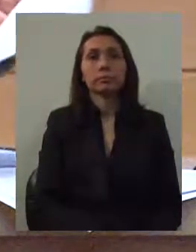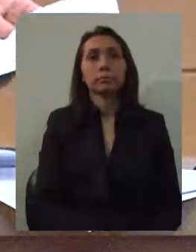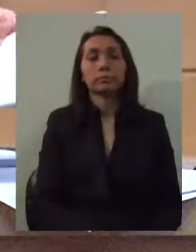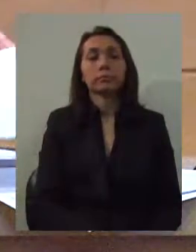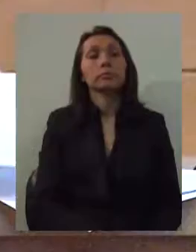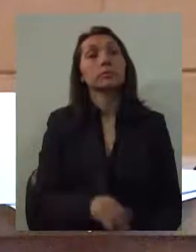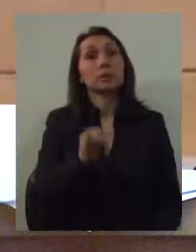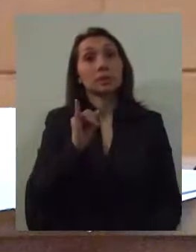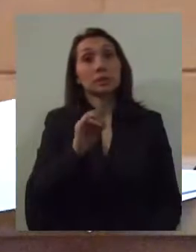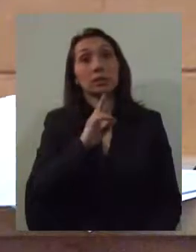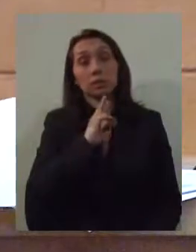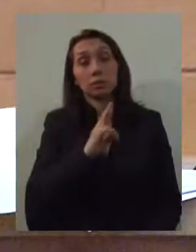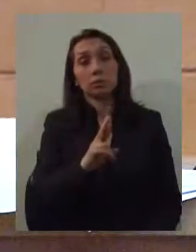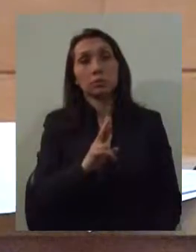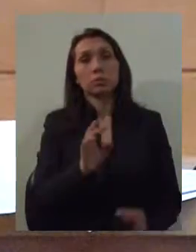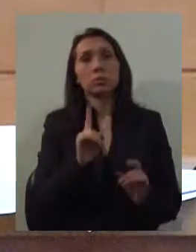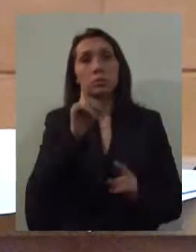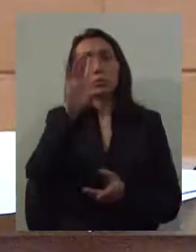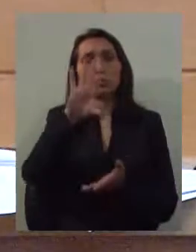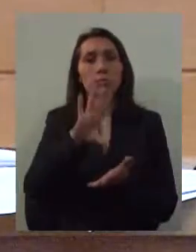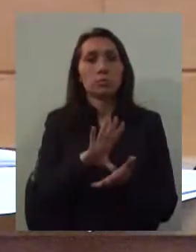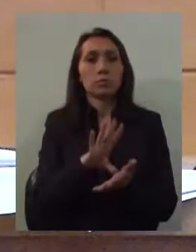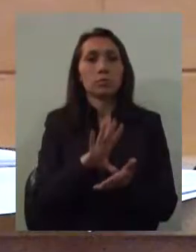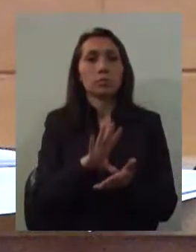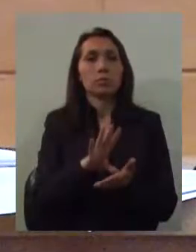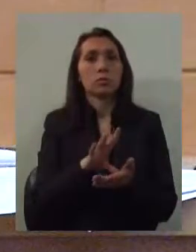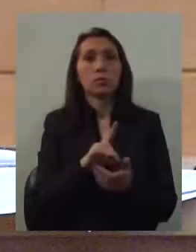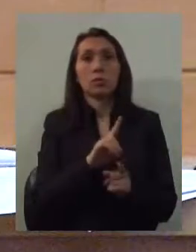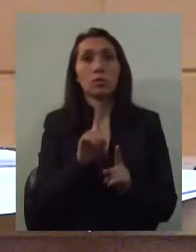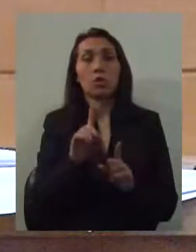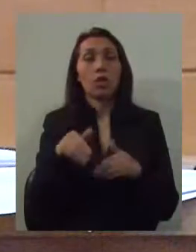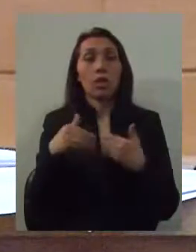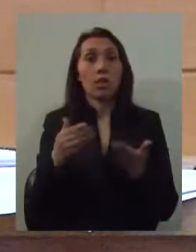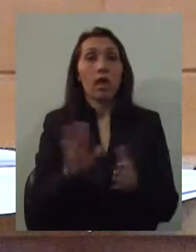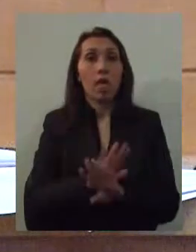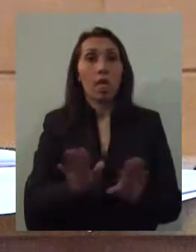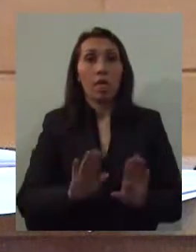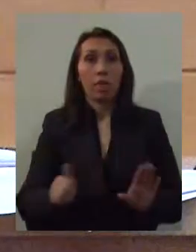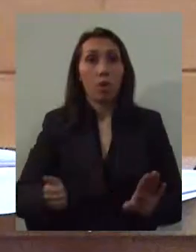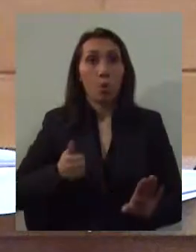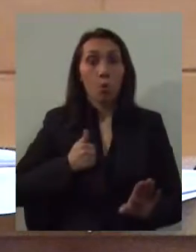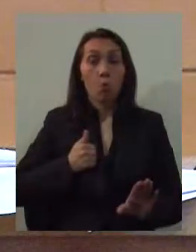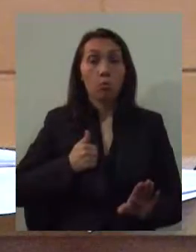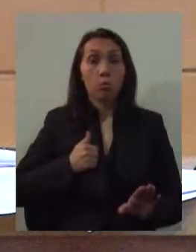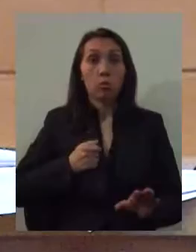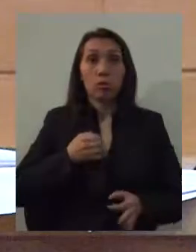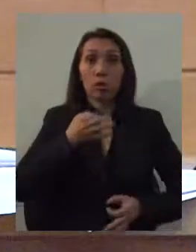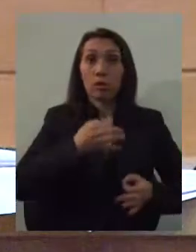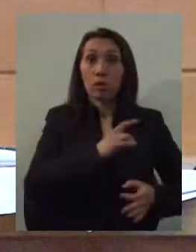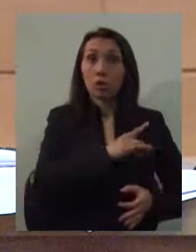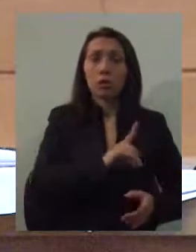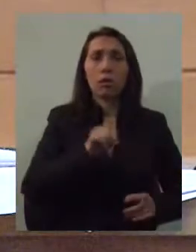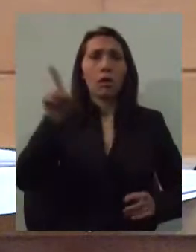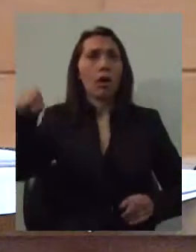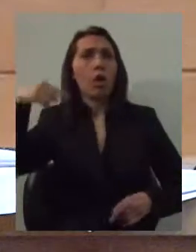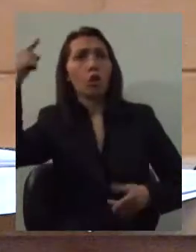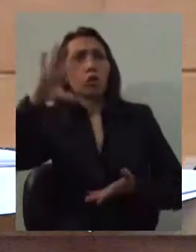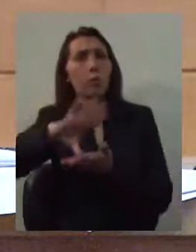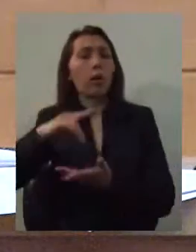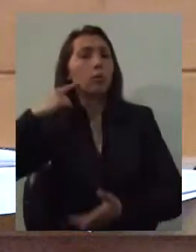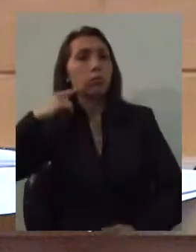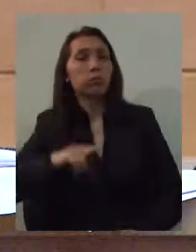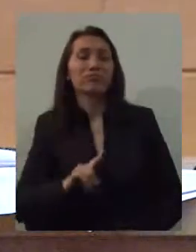Si la resolución procede de un país en que no se da cumplimiento a los fallos de los tribunales chilenos, no